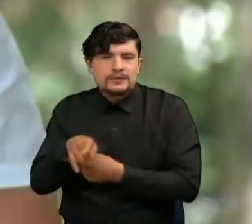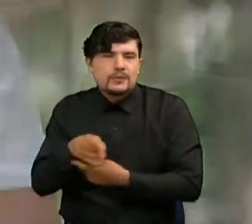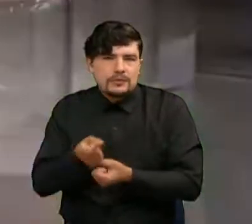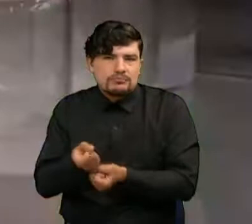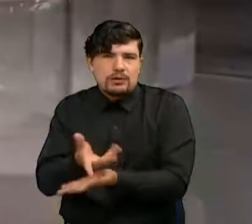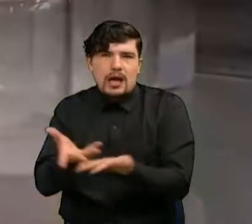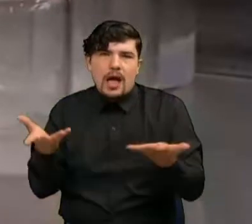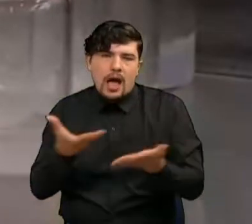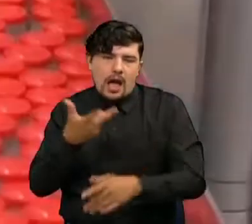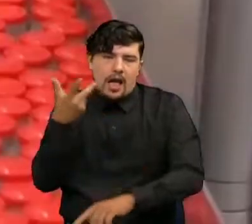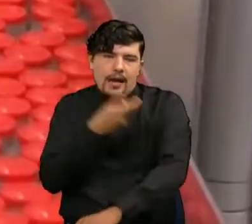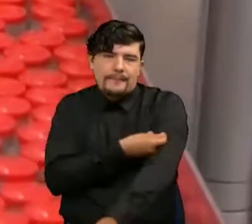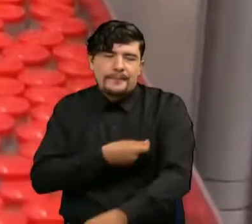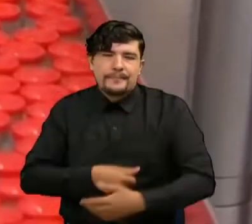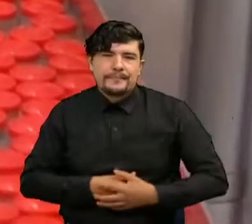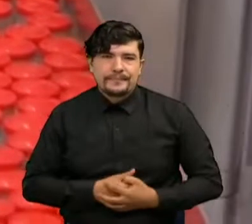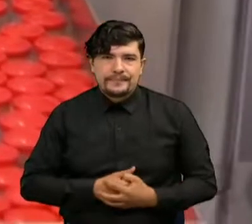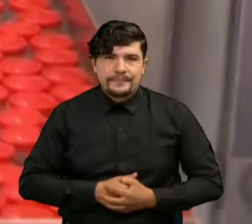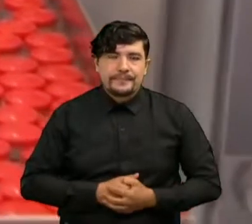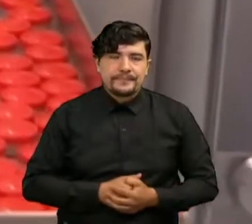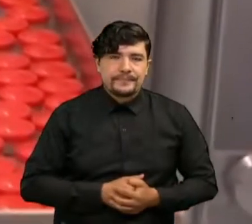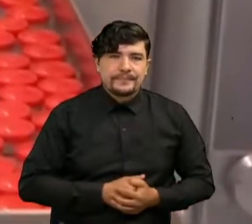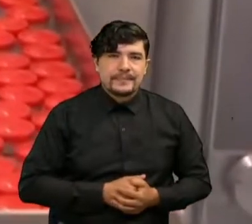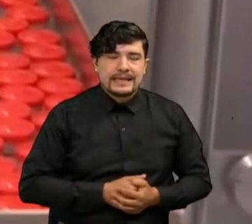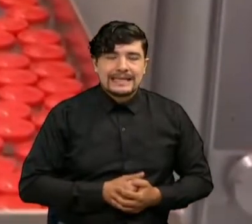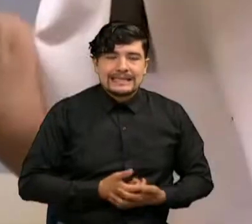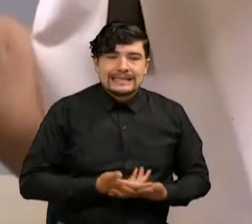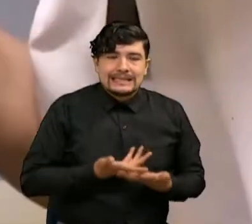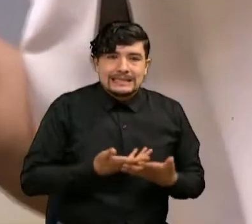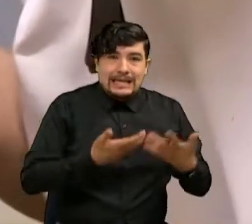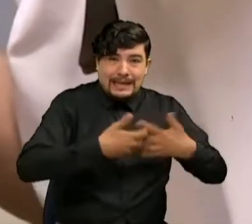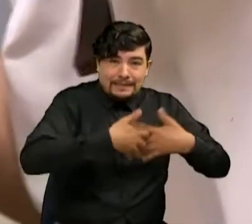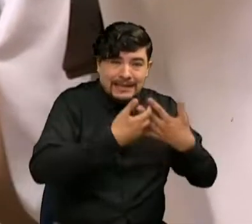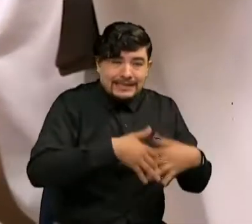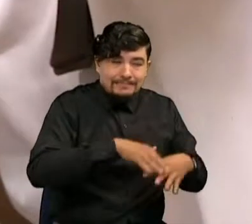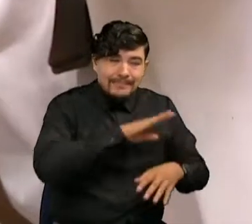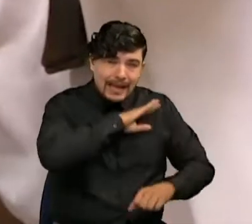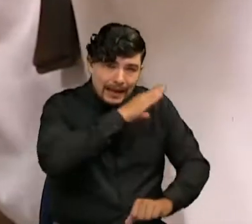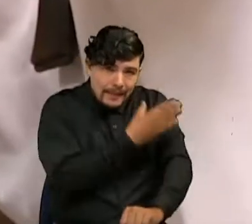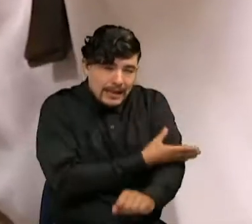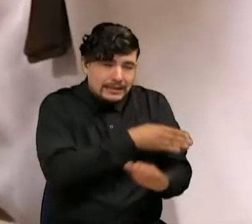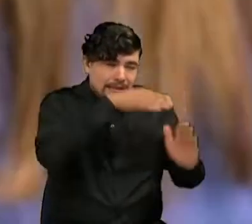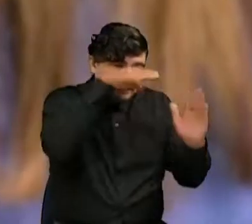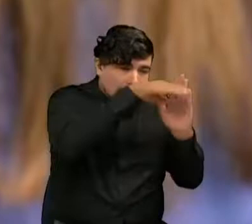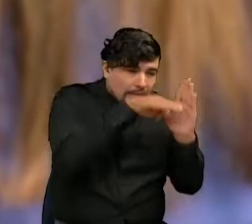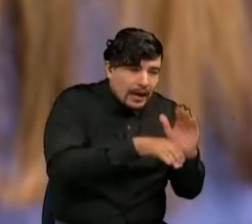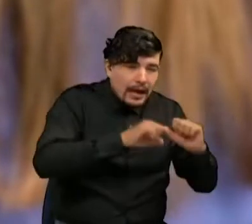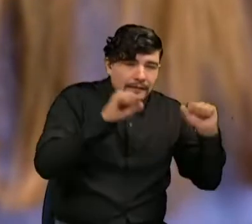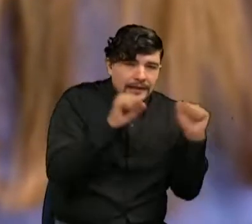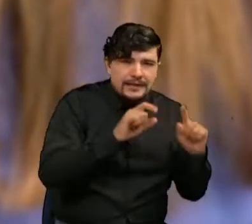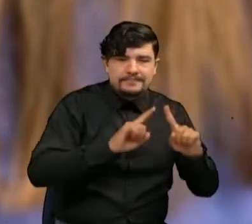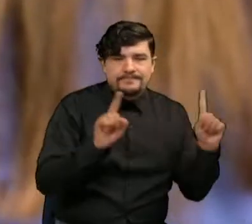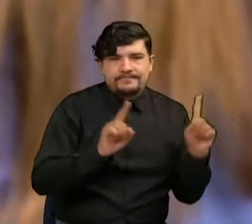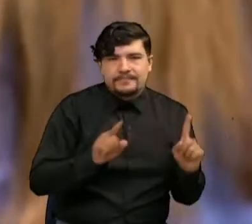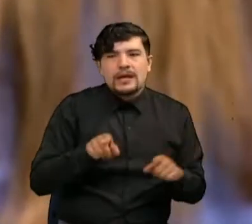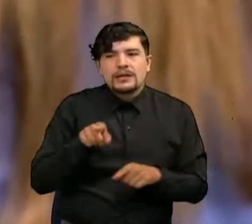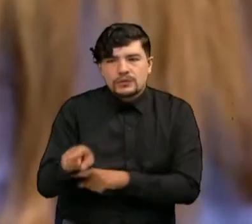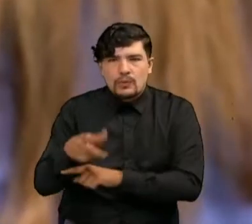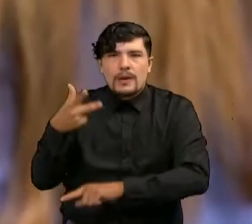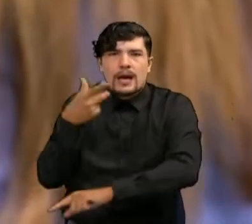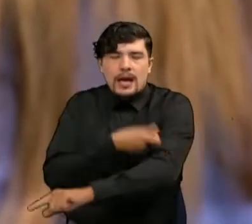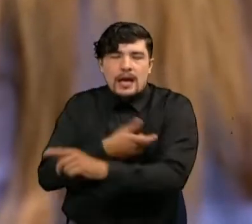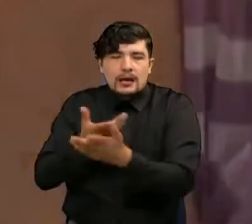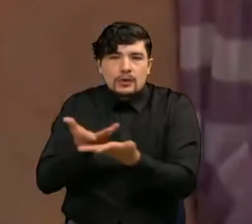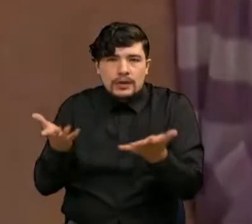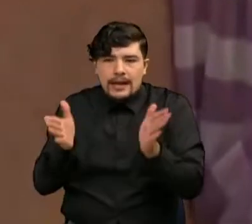siguiente informe. Al no haber capacidad de refrigeración suficiente, las vacunas se aplicarán a través de las cajas de compensación, bien sea a través de